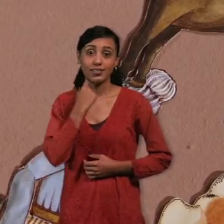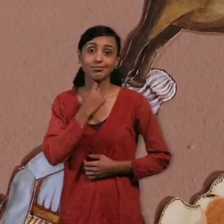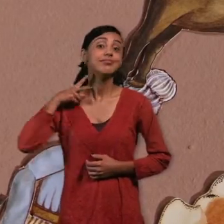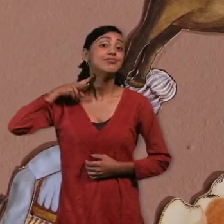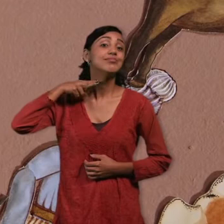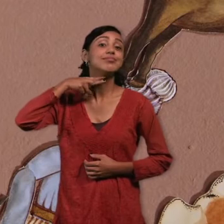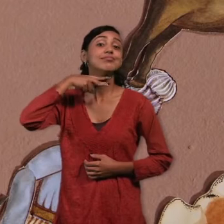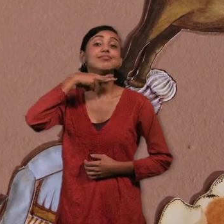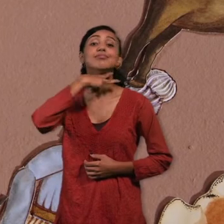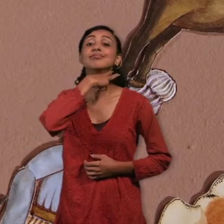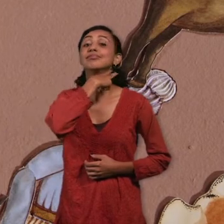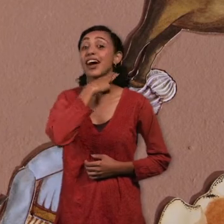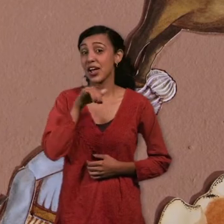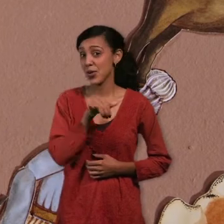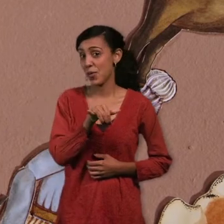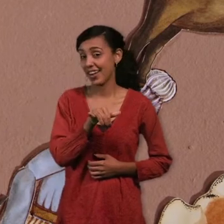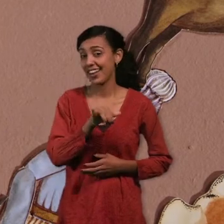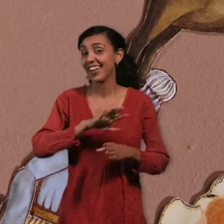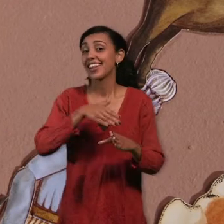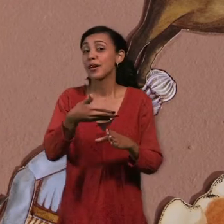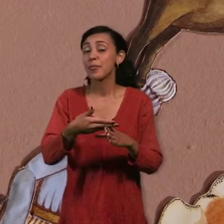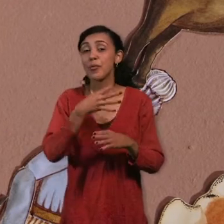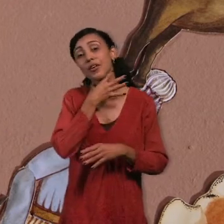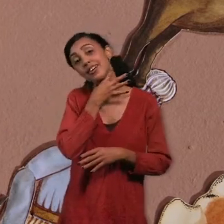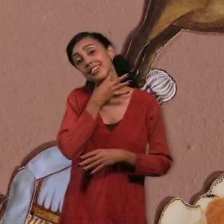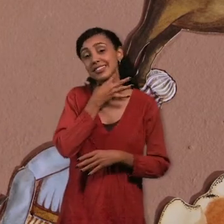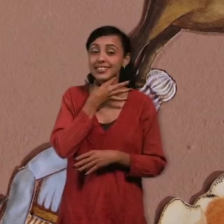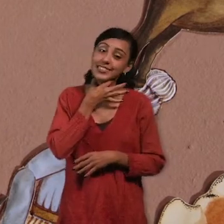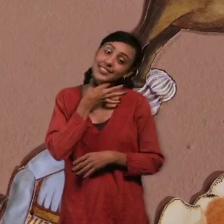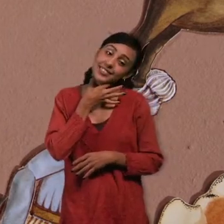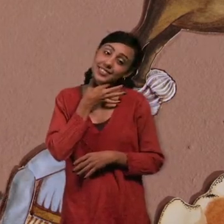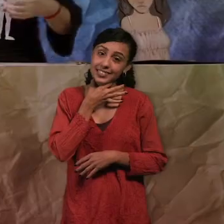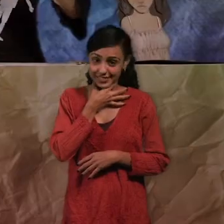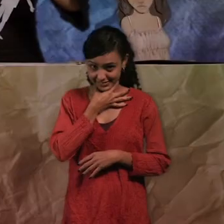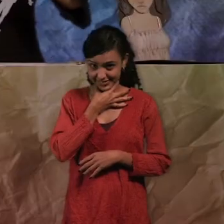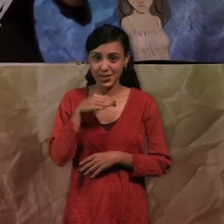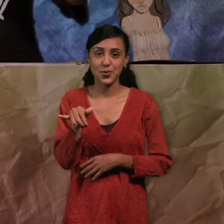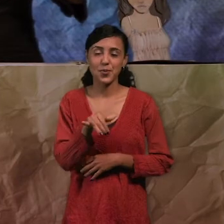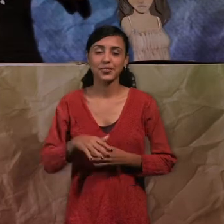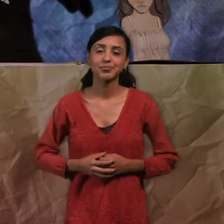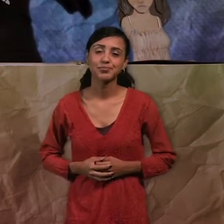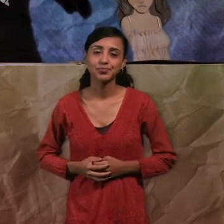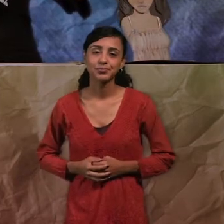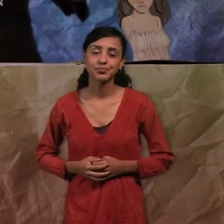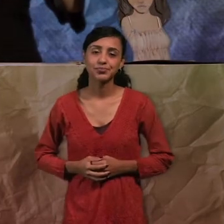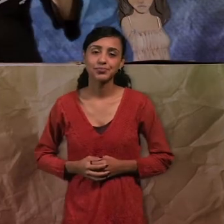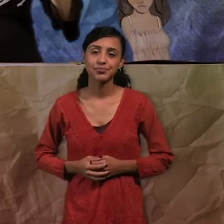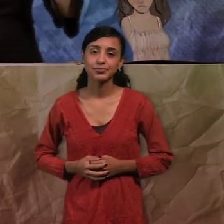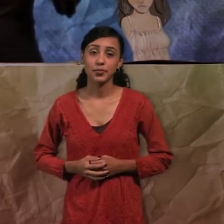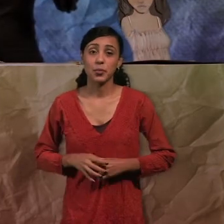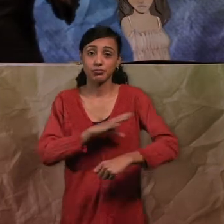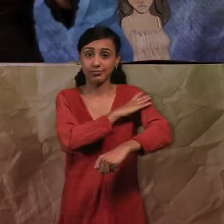personaje, ajá, para luego poderla mover sobre el cuerpo. Si quiero hacer una articulación